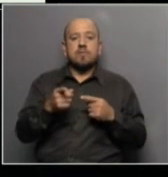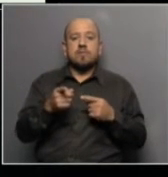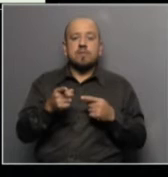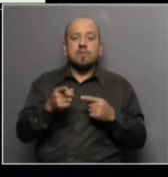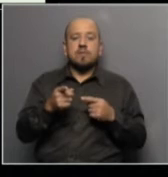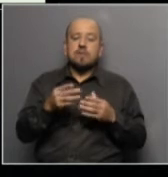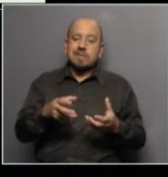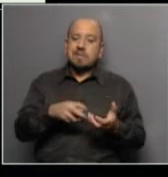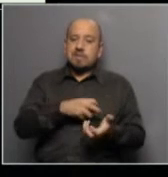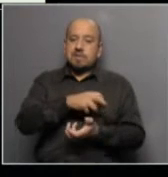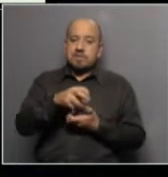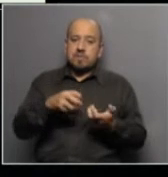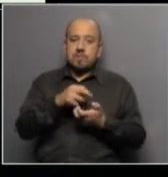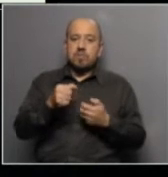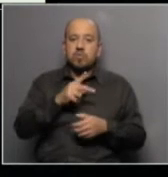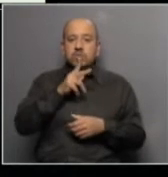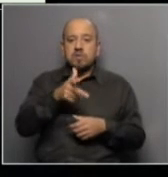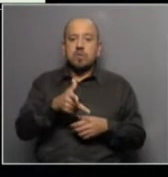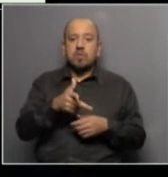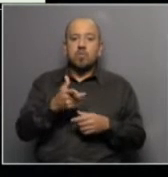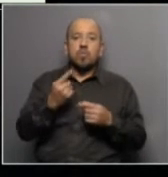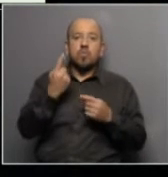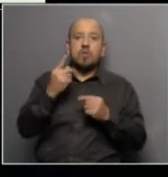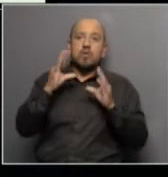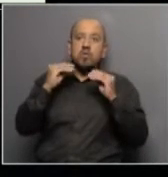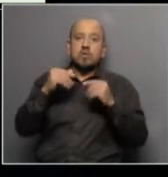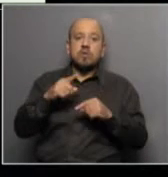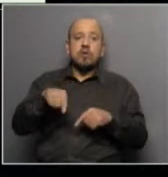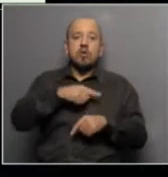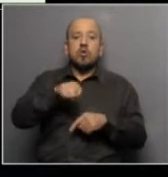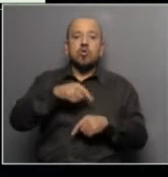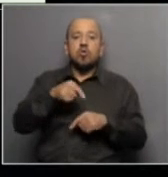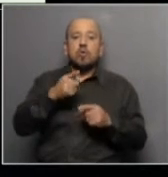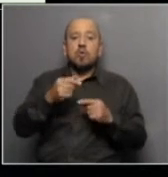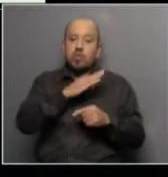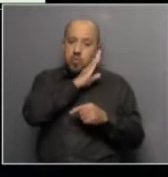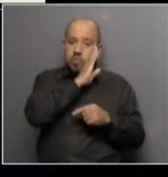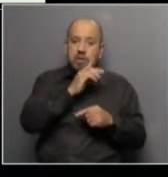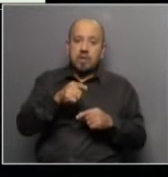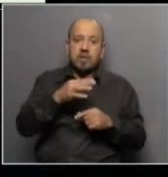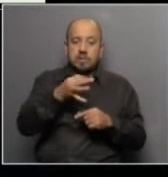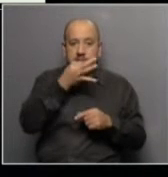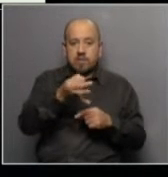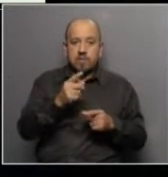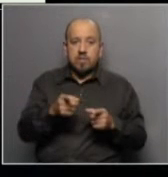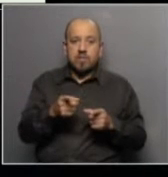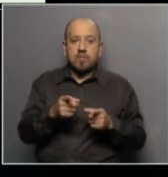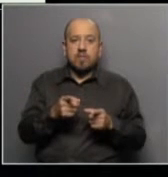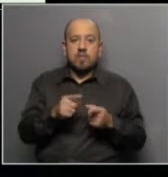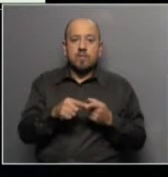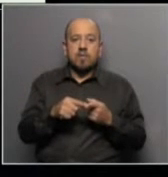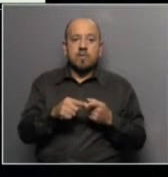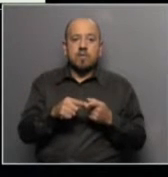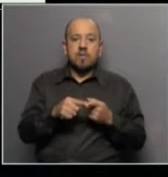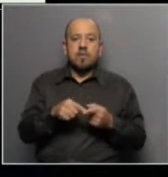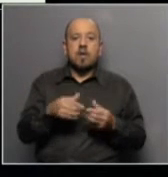¿eh? Con tus gurises una noche sin tener dónde ir. Y ya aprovecho y paso un reclame. A ver.